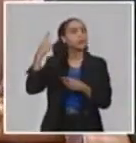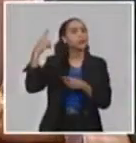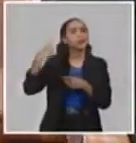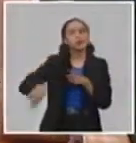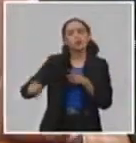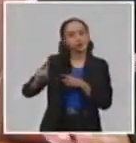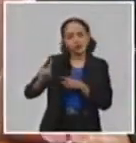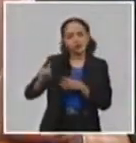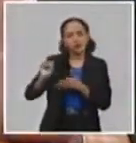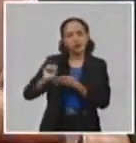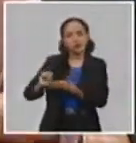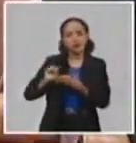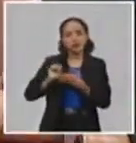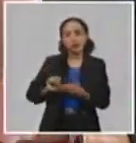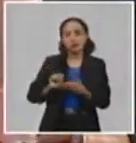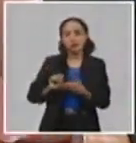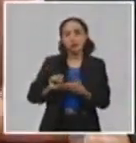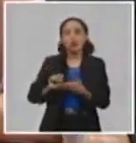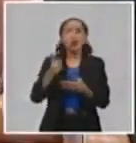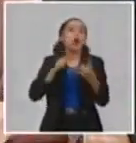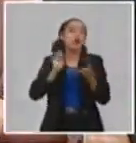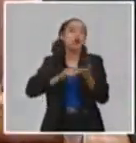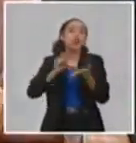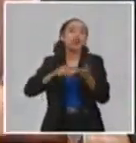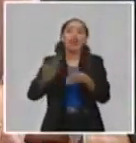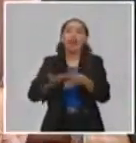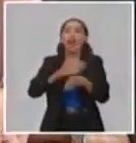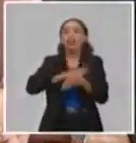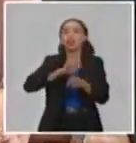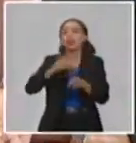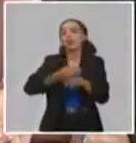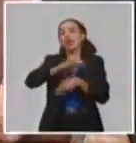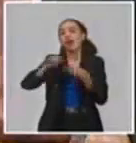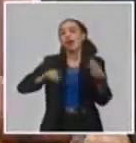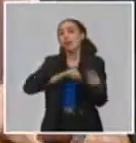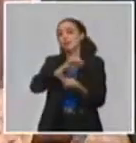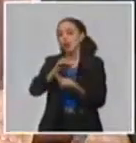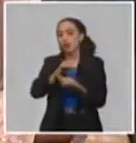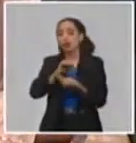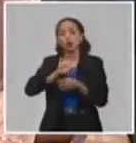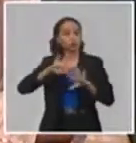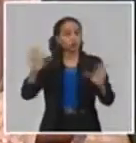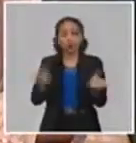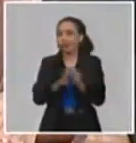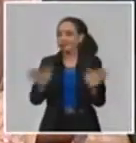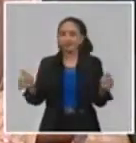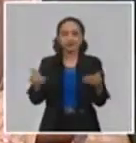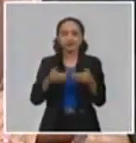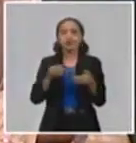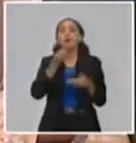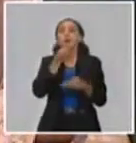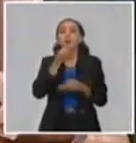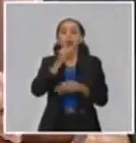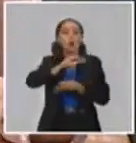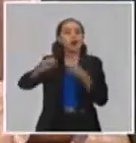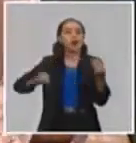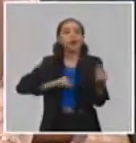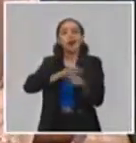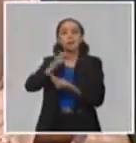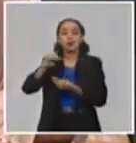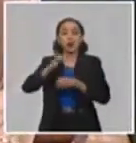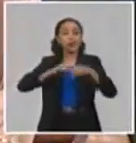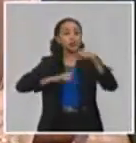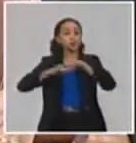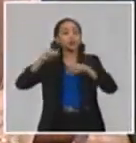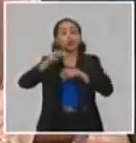unidad o que dejó de ser bodega. Bueno, todo eso está concluido y nos permite ordenar los cambios estructurales y funcionales. Y se aprobó un